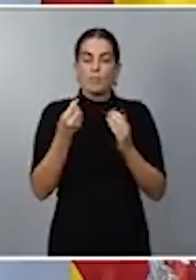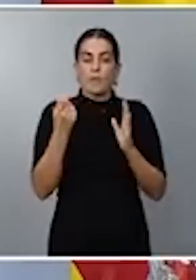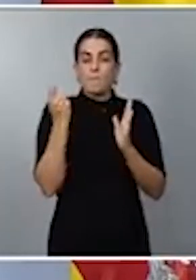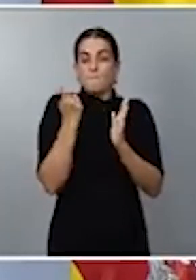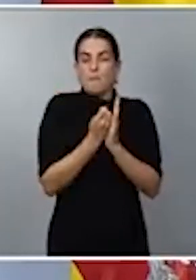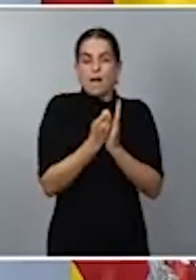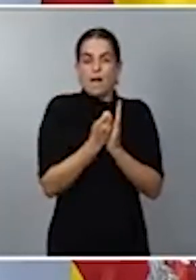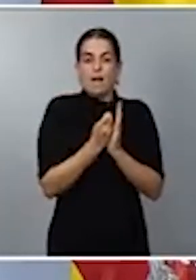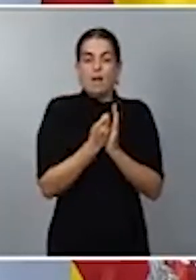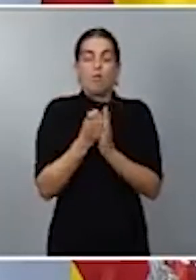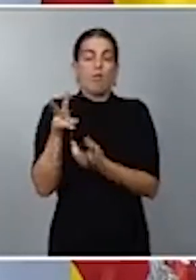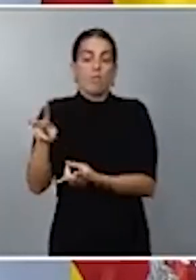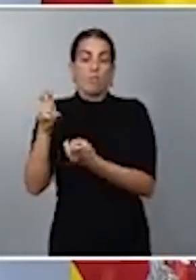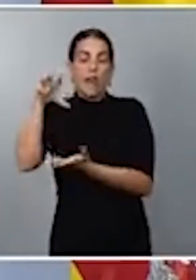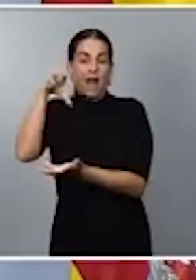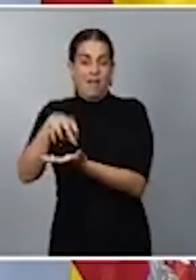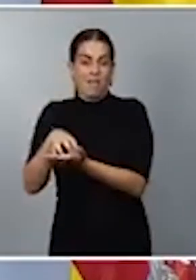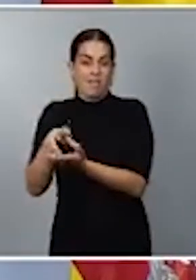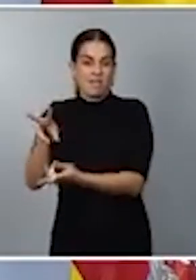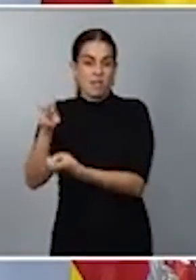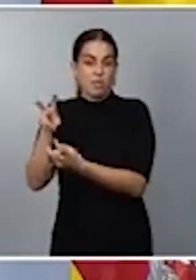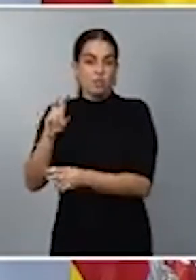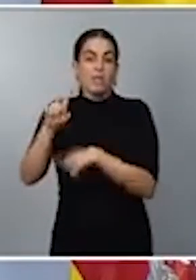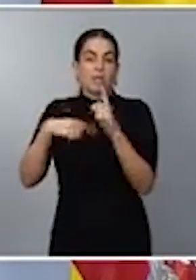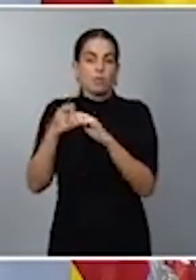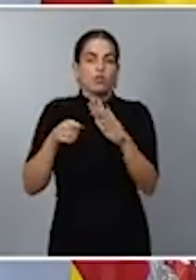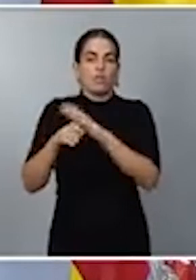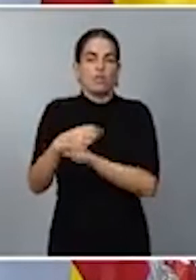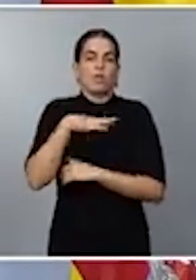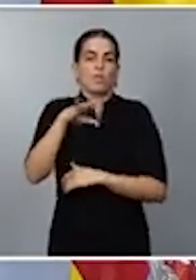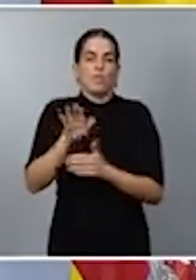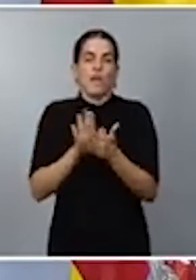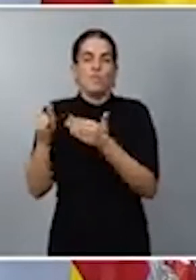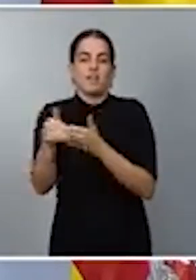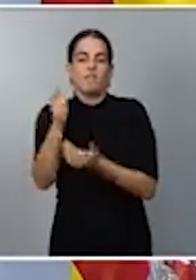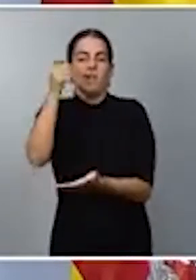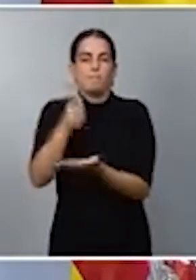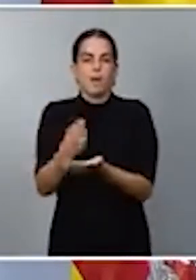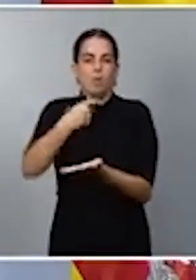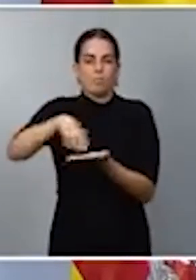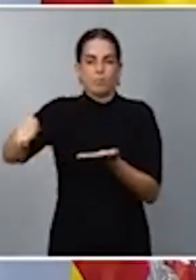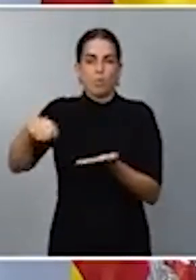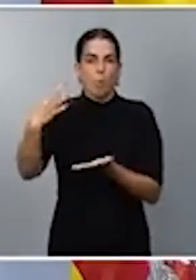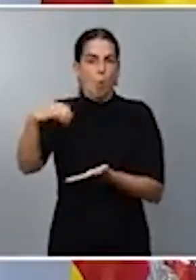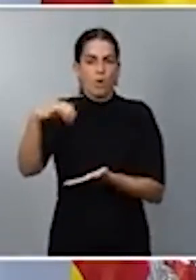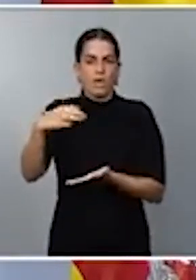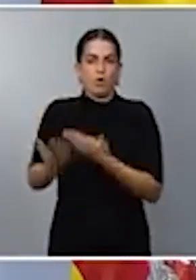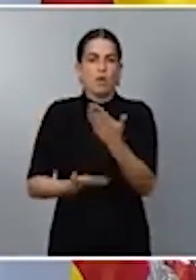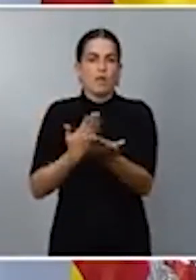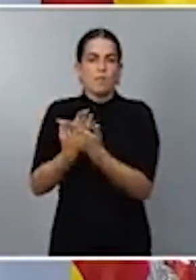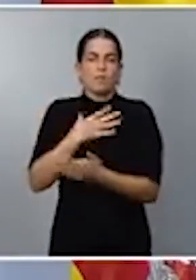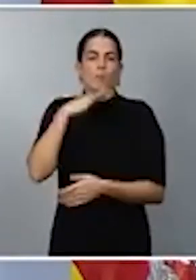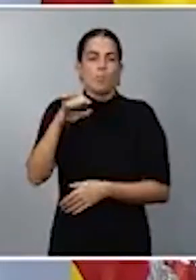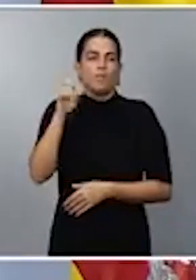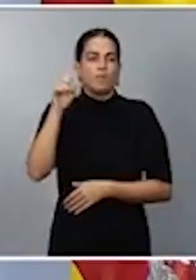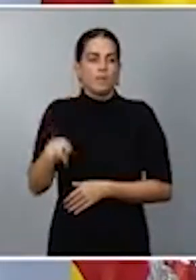practica la agencia tributaria o bien que también se puede solicitar a través de un pago único que también se puede pedir por parte